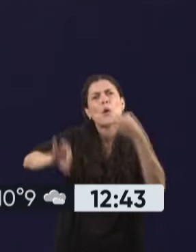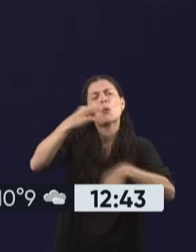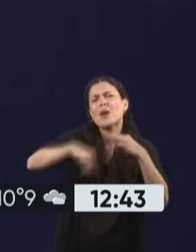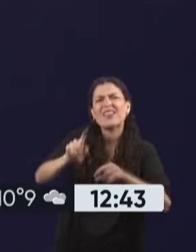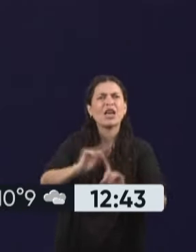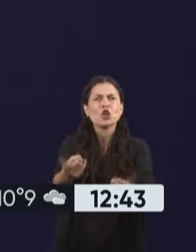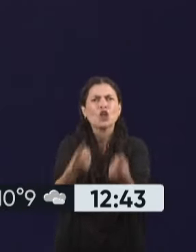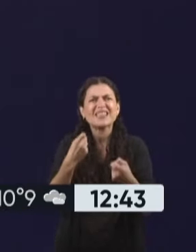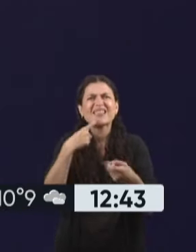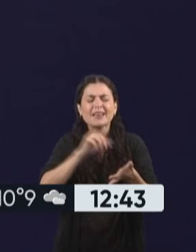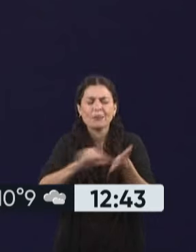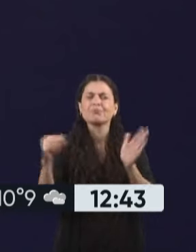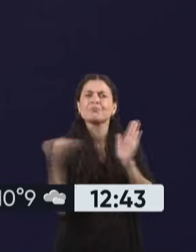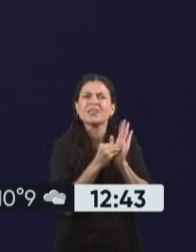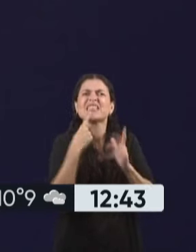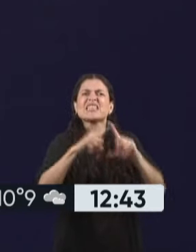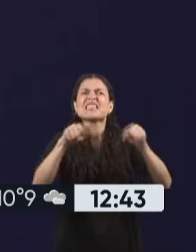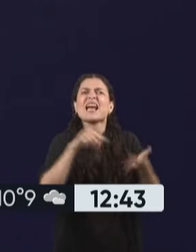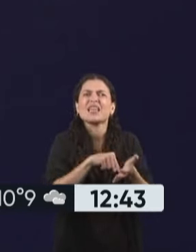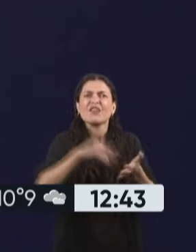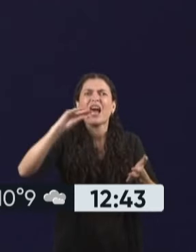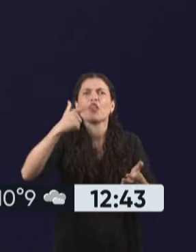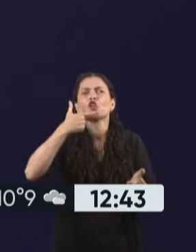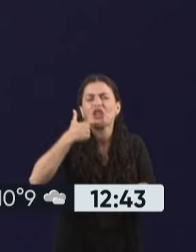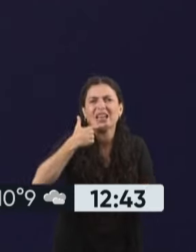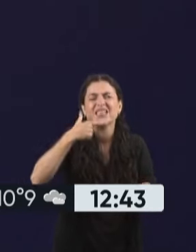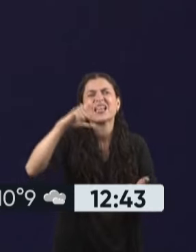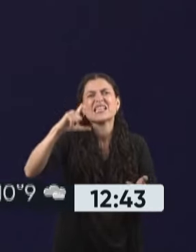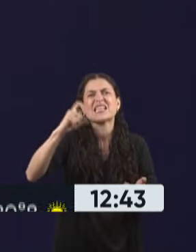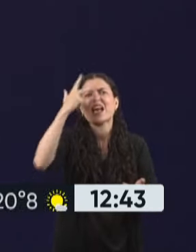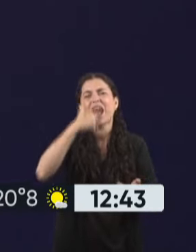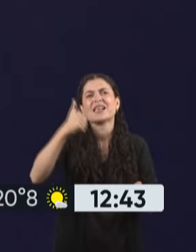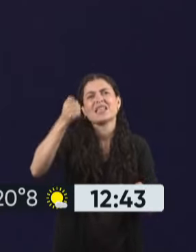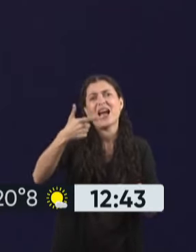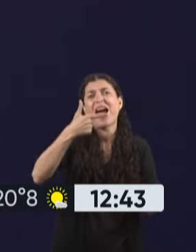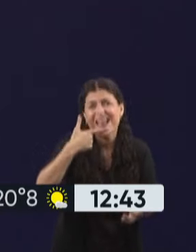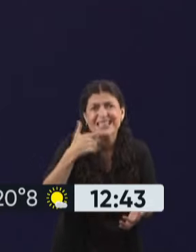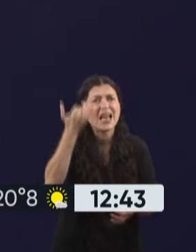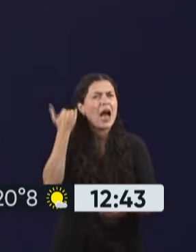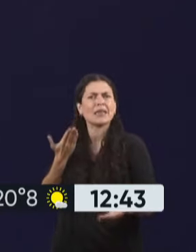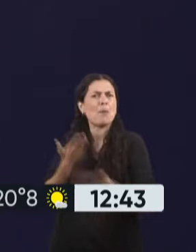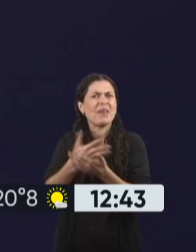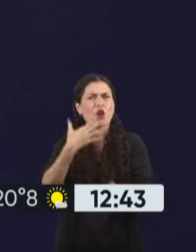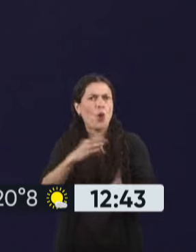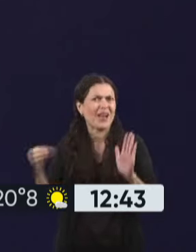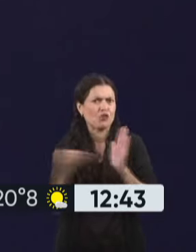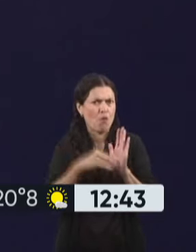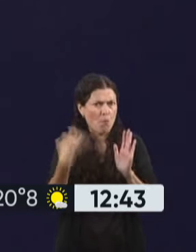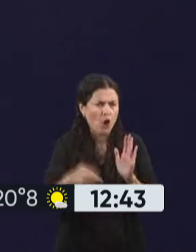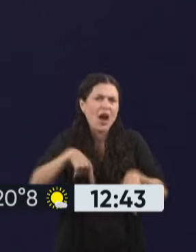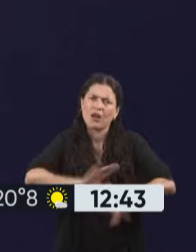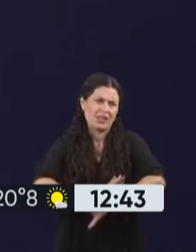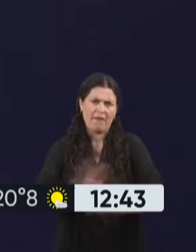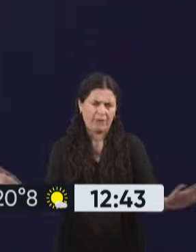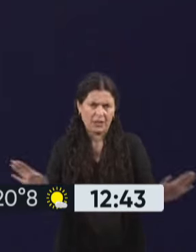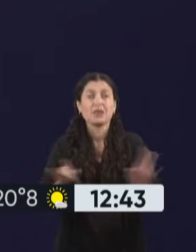homologación de autopartes de seguridad, conocida como CHAS o CHAS, antes requerido. Ninguno de estos cambios